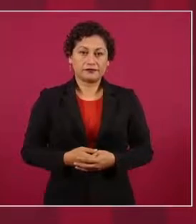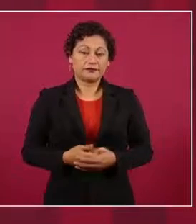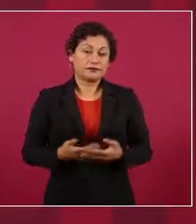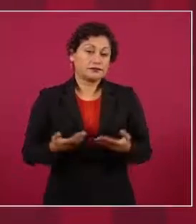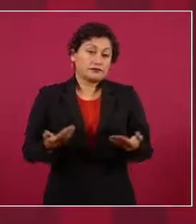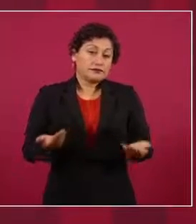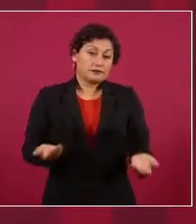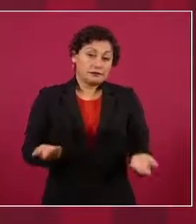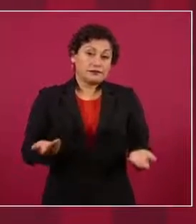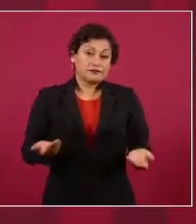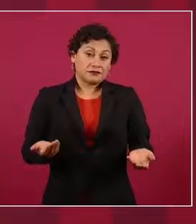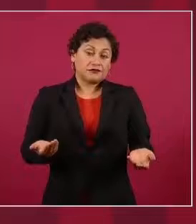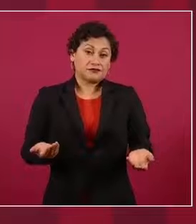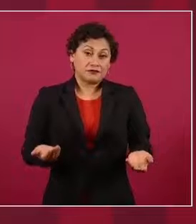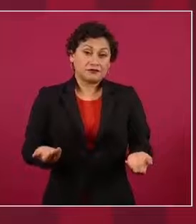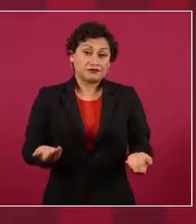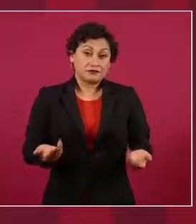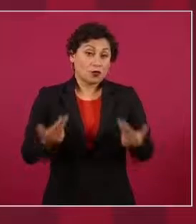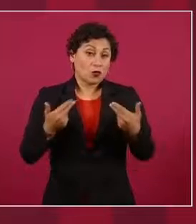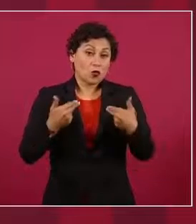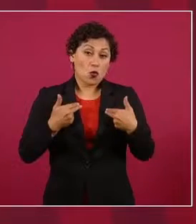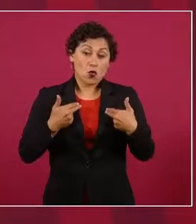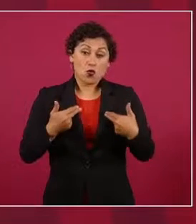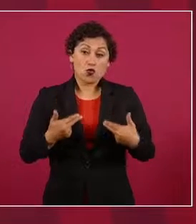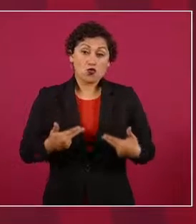humanos pueden ser